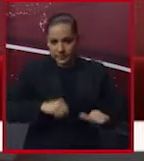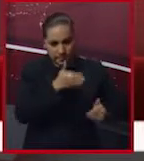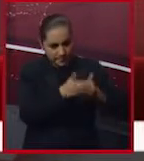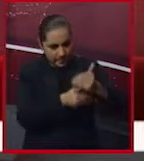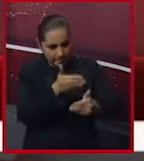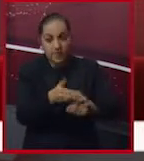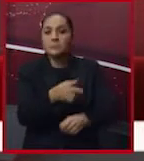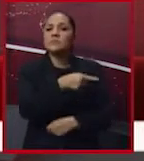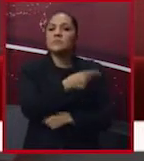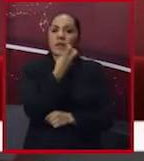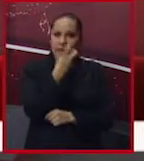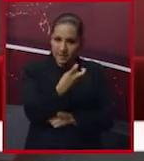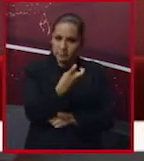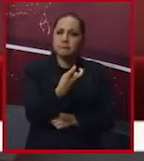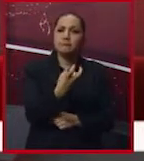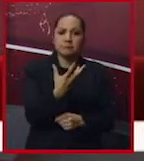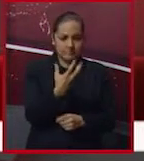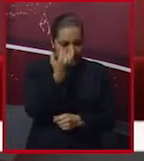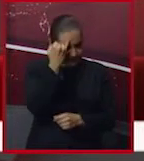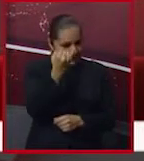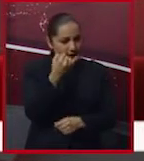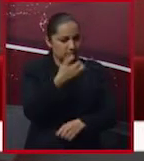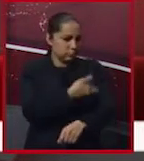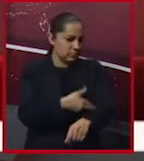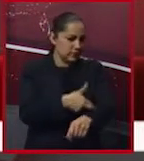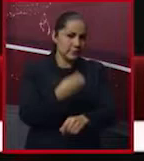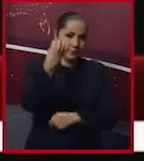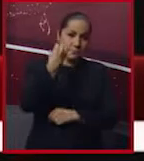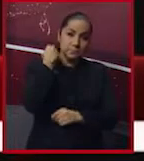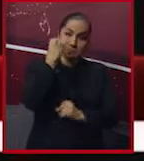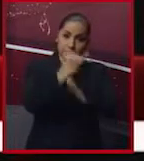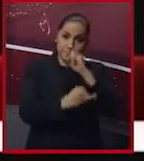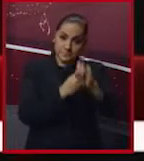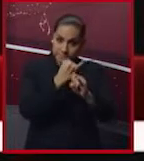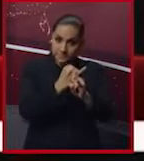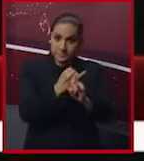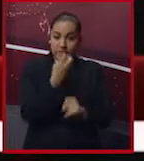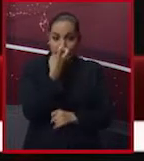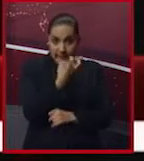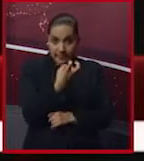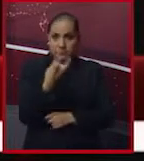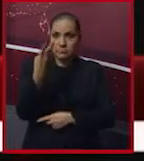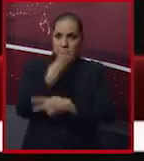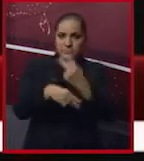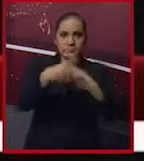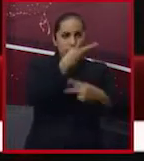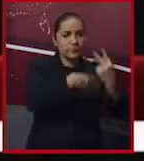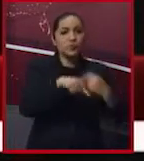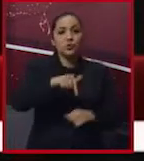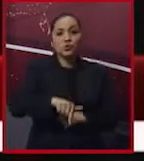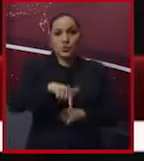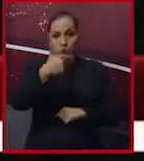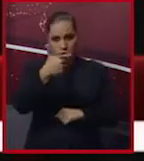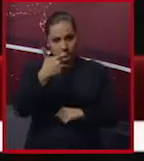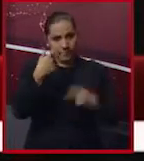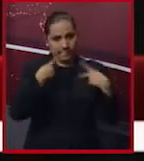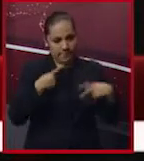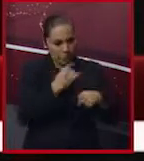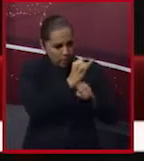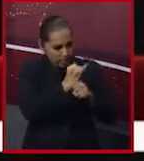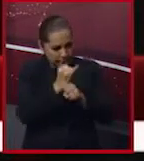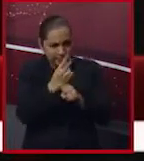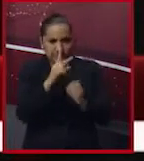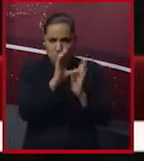un seminario internacional en el que tuvimos la presencia de 12 constitucionalistas